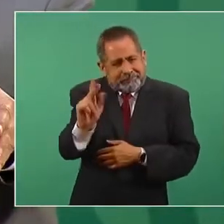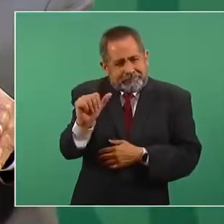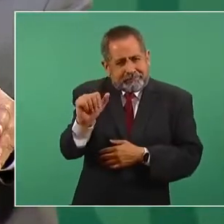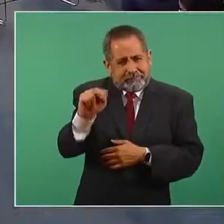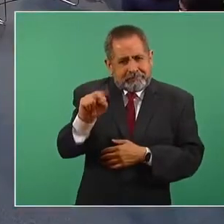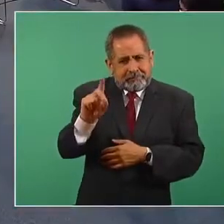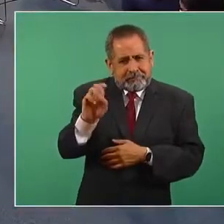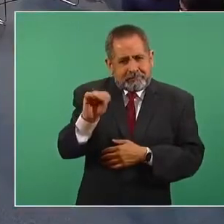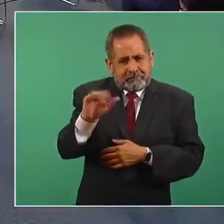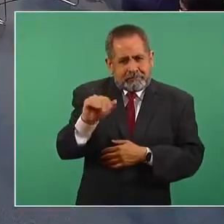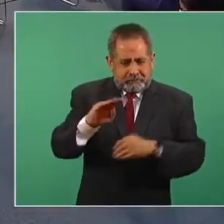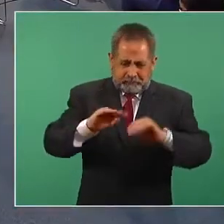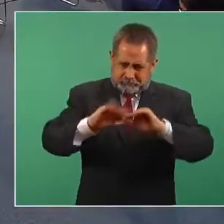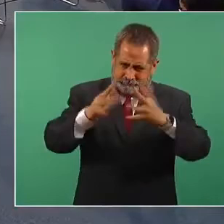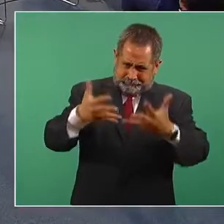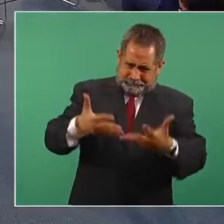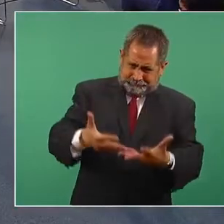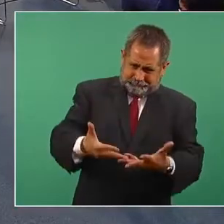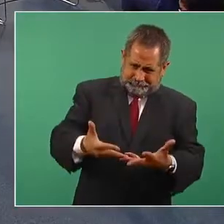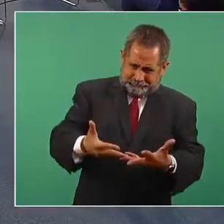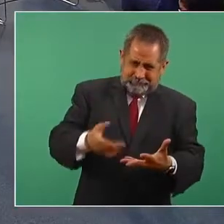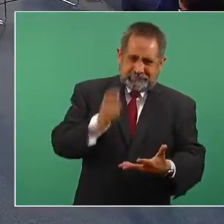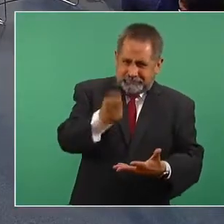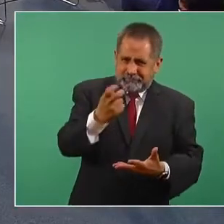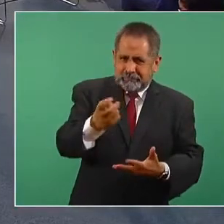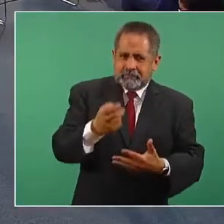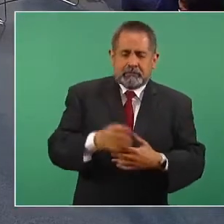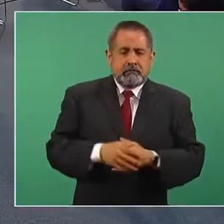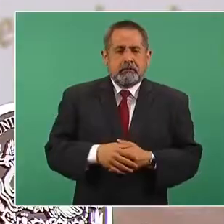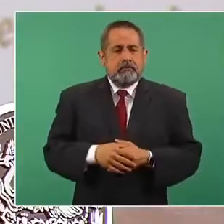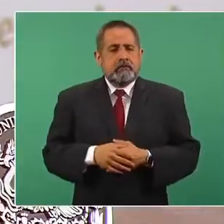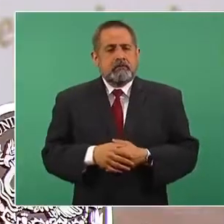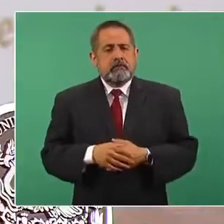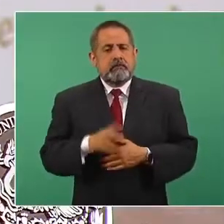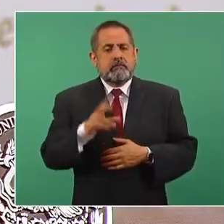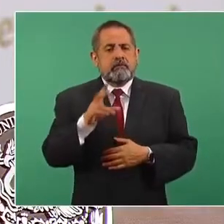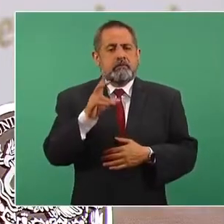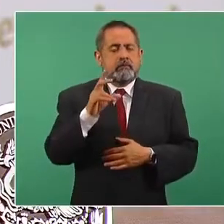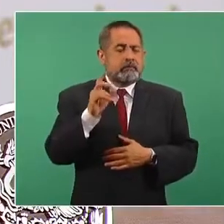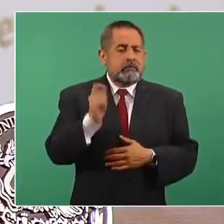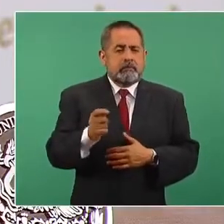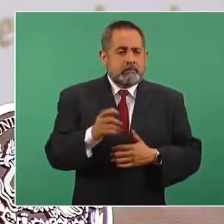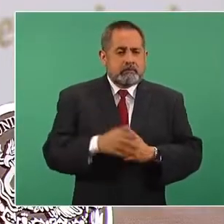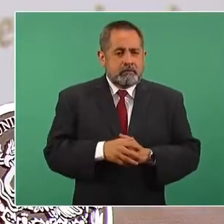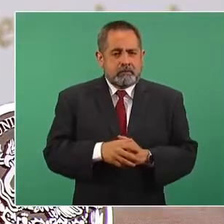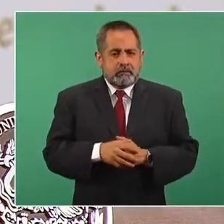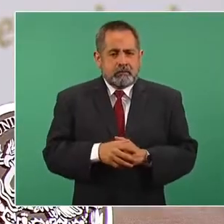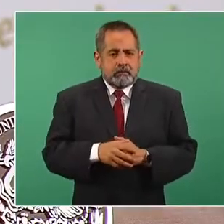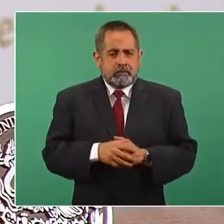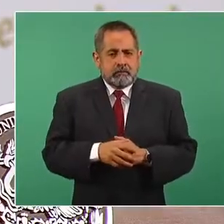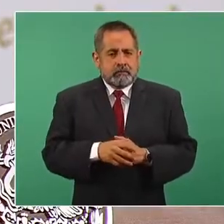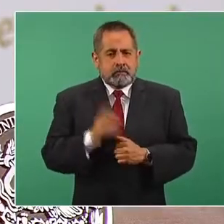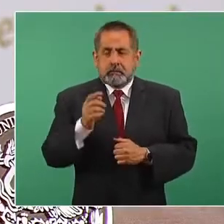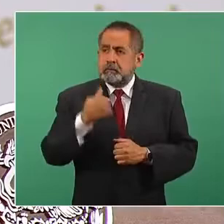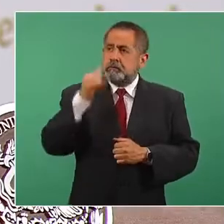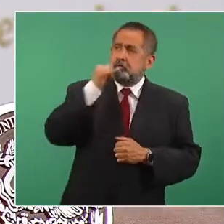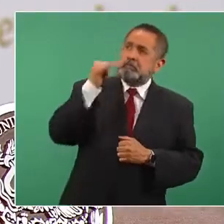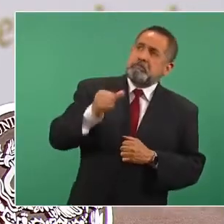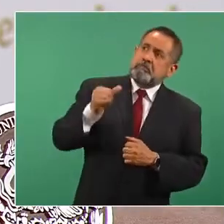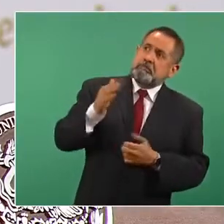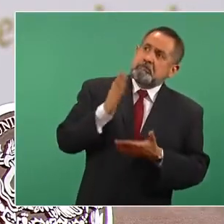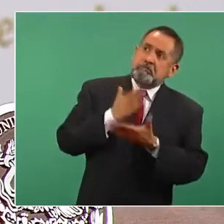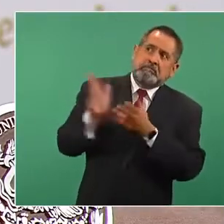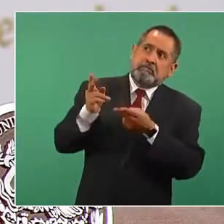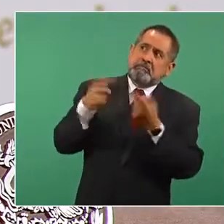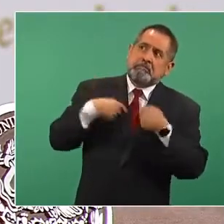No es que lo que está pasando en Italia no tenga que